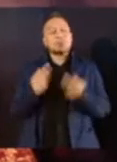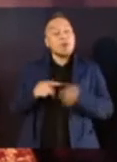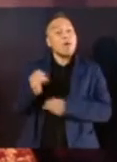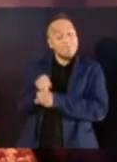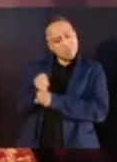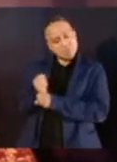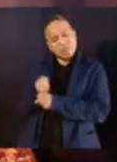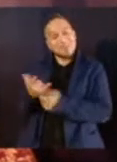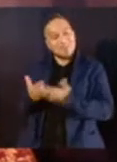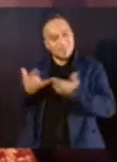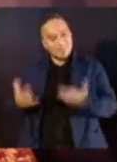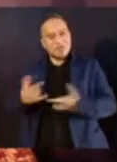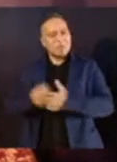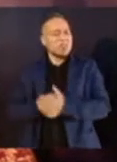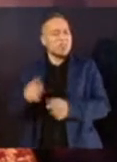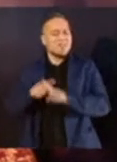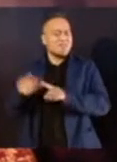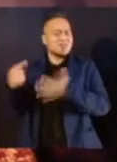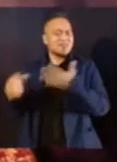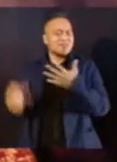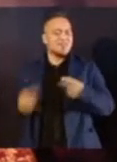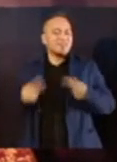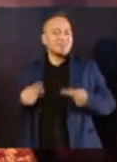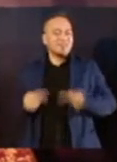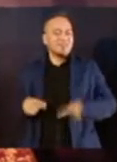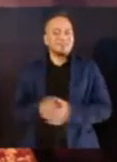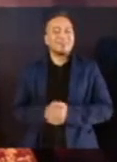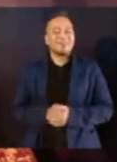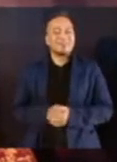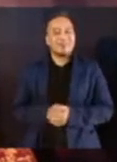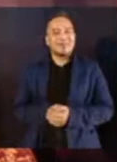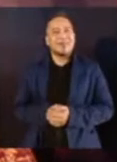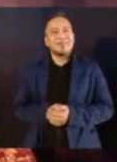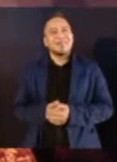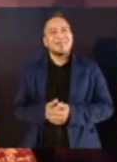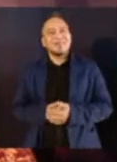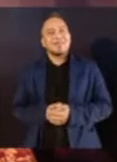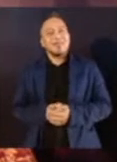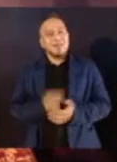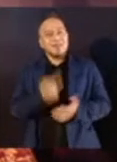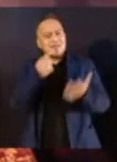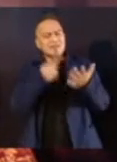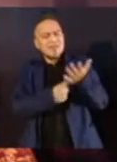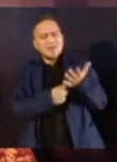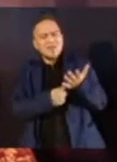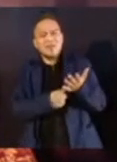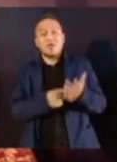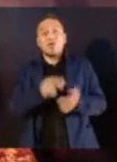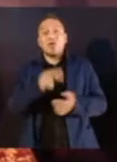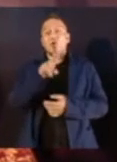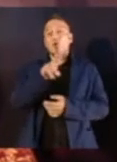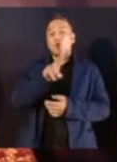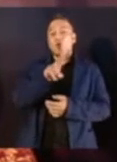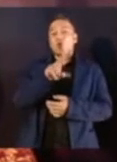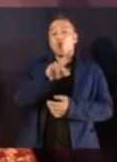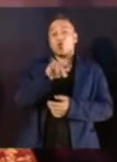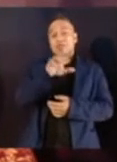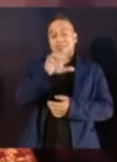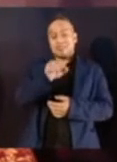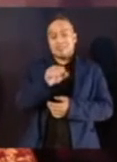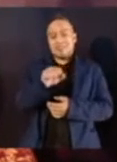investigadores, etcétera, de que probablemente Ulises Criollo, el primer volumen